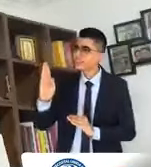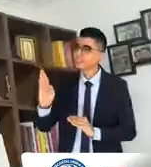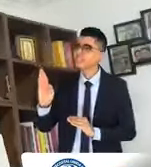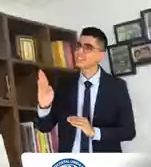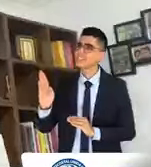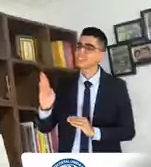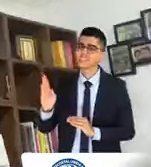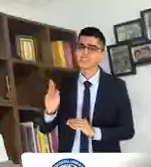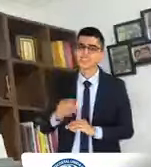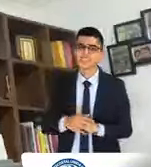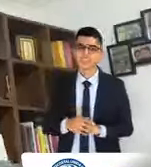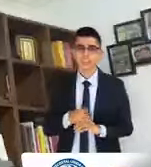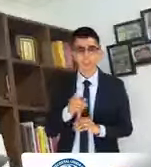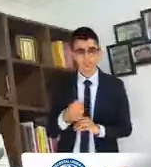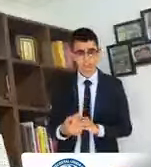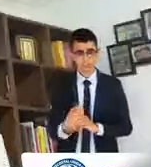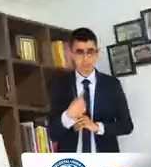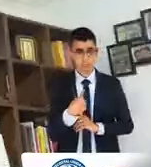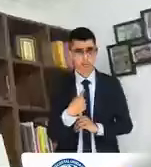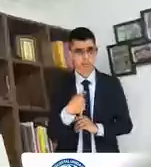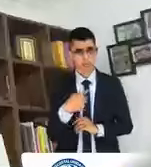Tú me preguntas que por qué lo alabo.